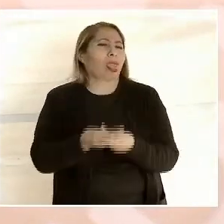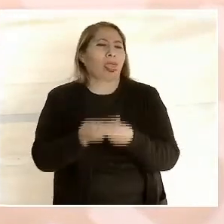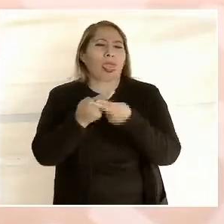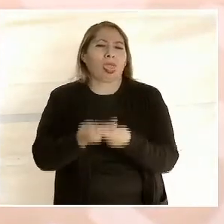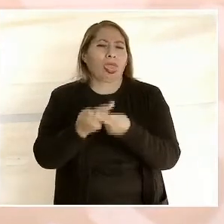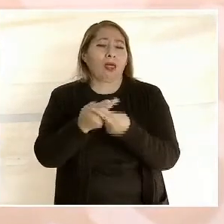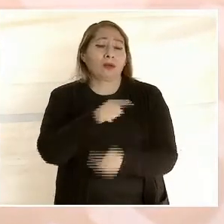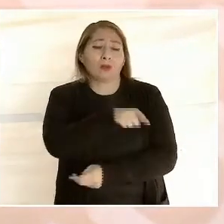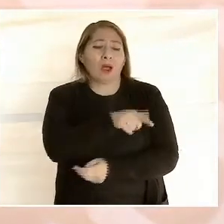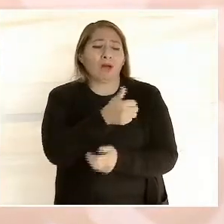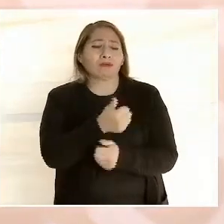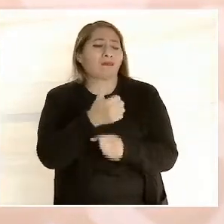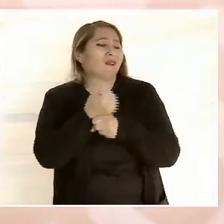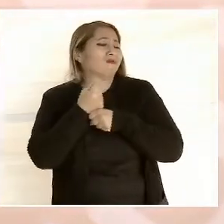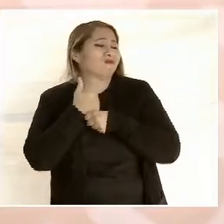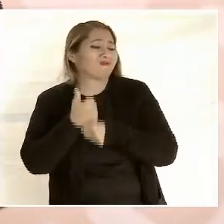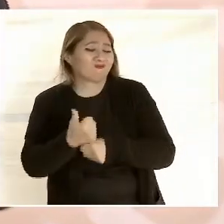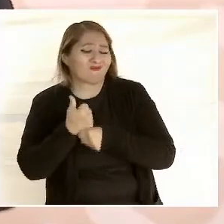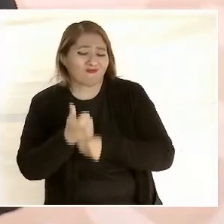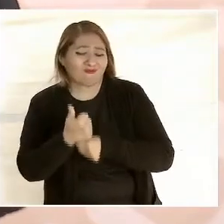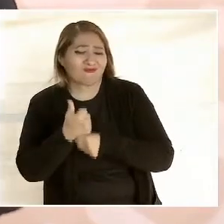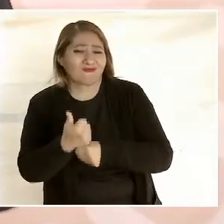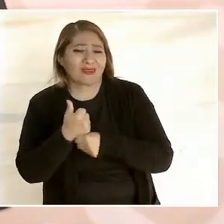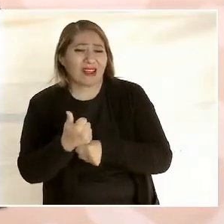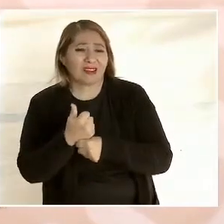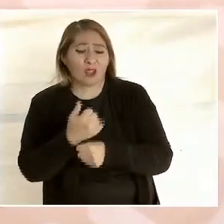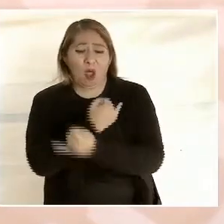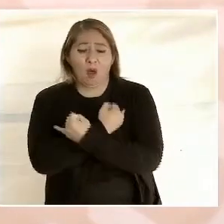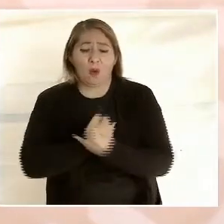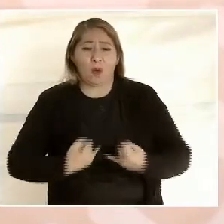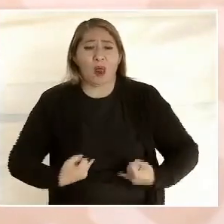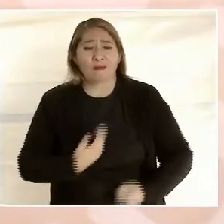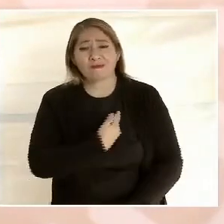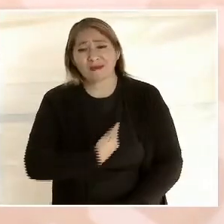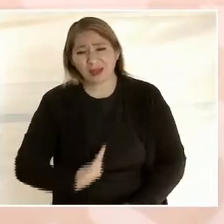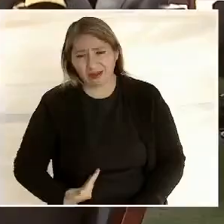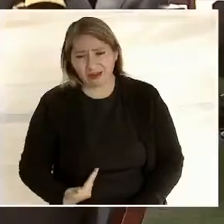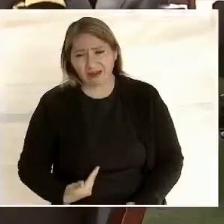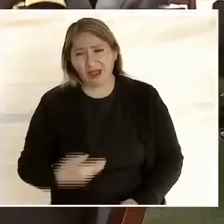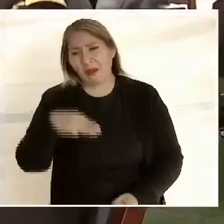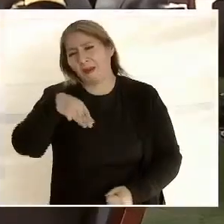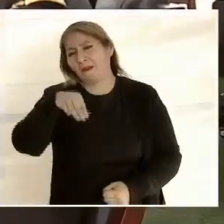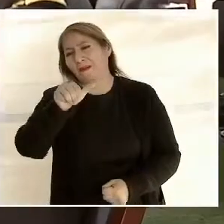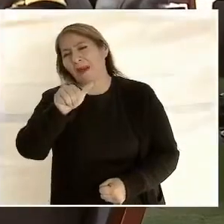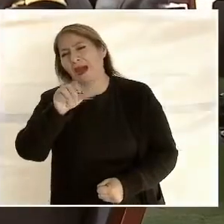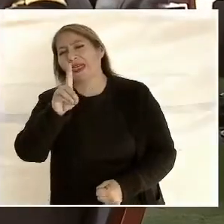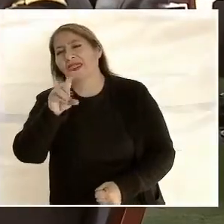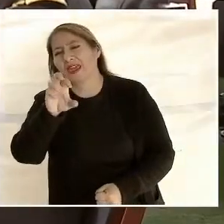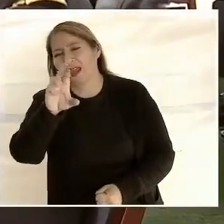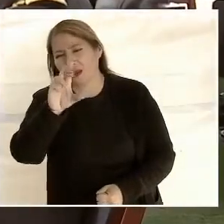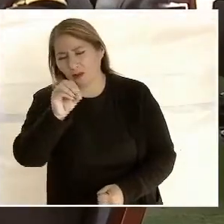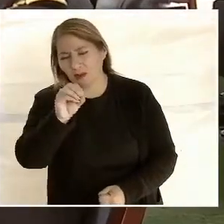Hemos dicho que por el bien de todos, primero los pobres, porque esta expresión,